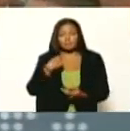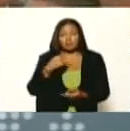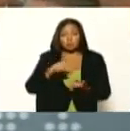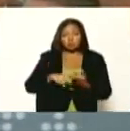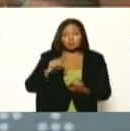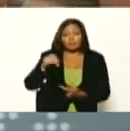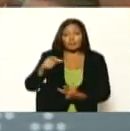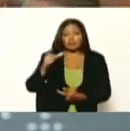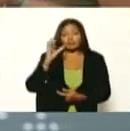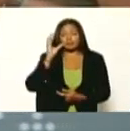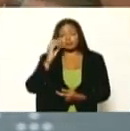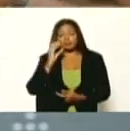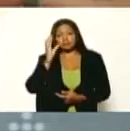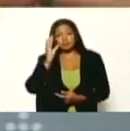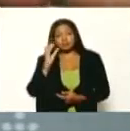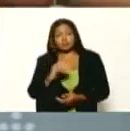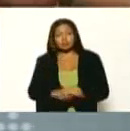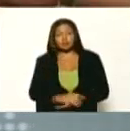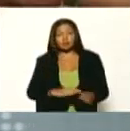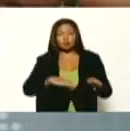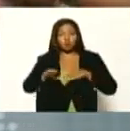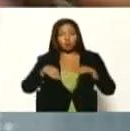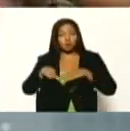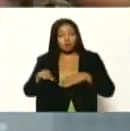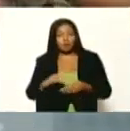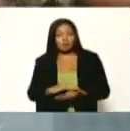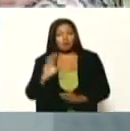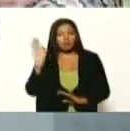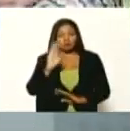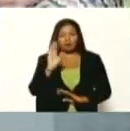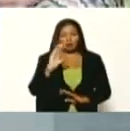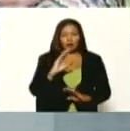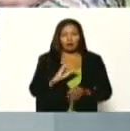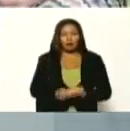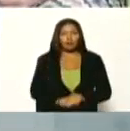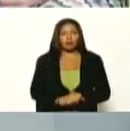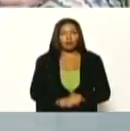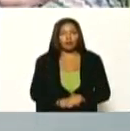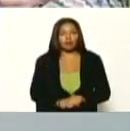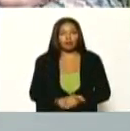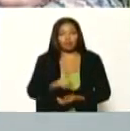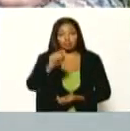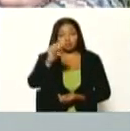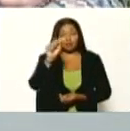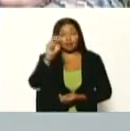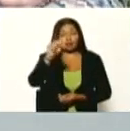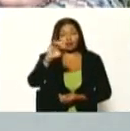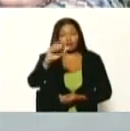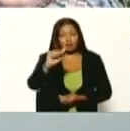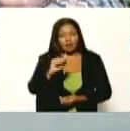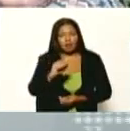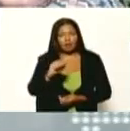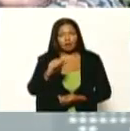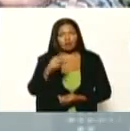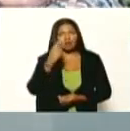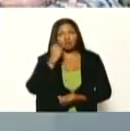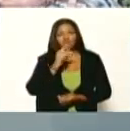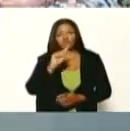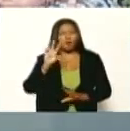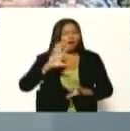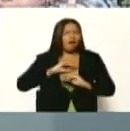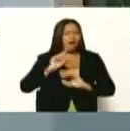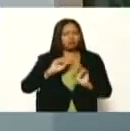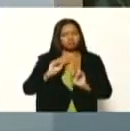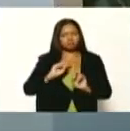postularon, en Cojedes, en Caracas, a Tania Díaz la postularon en Sucre y ellos no aceptaron